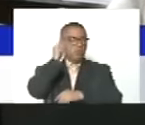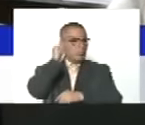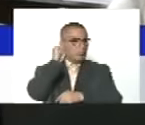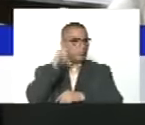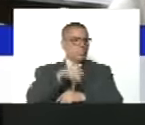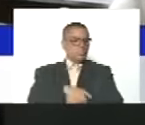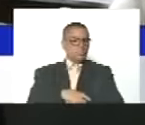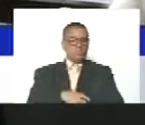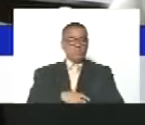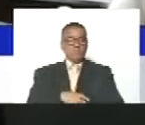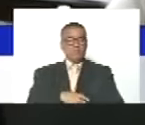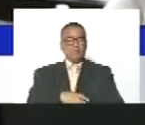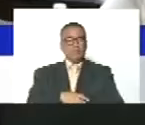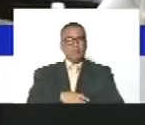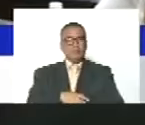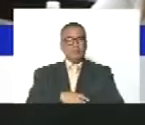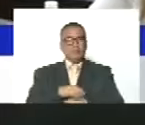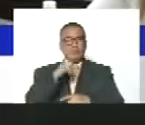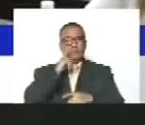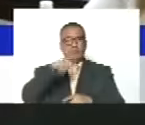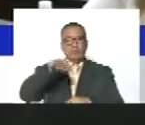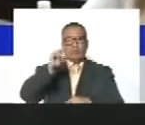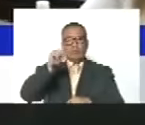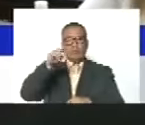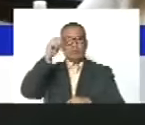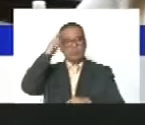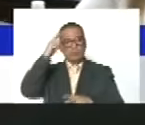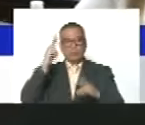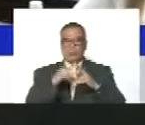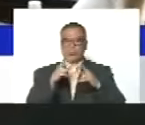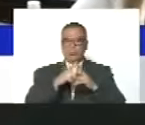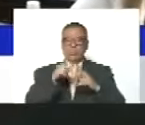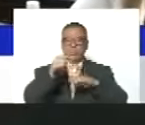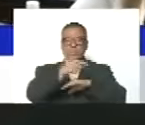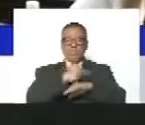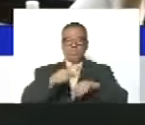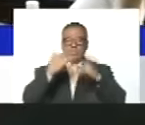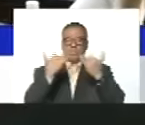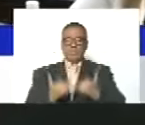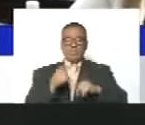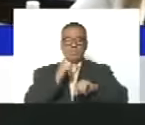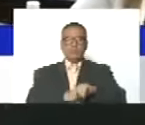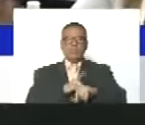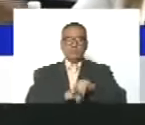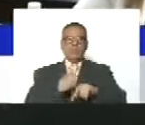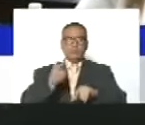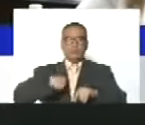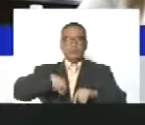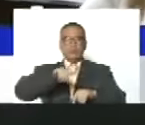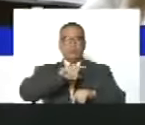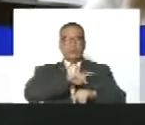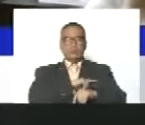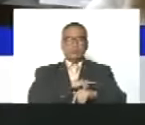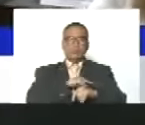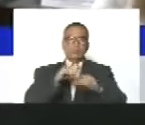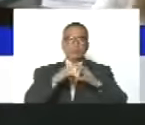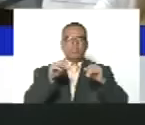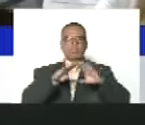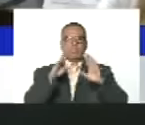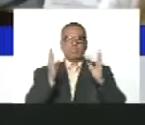diputadas, en que Palestina sea reconocido como Estado. Y es hora de que nosotros, que el